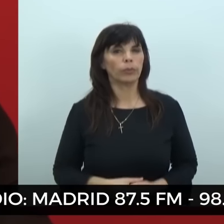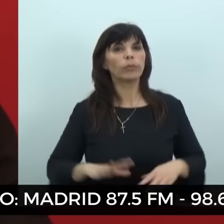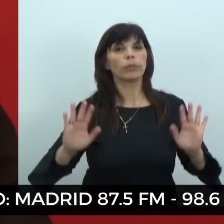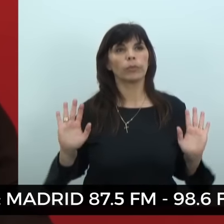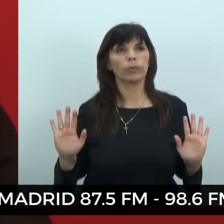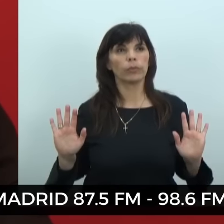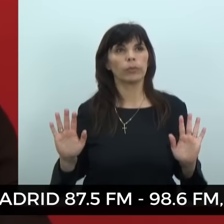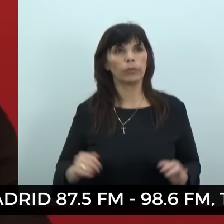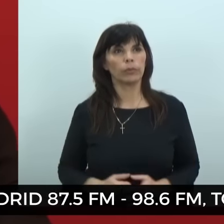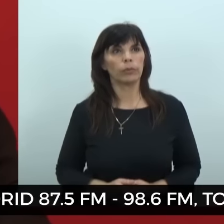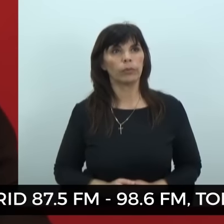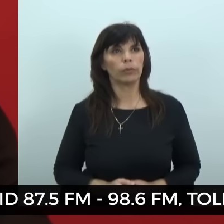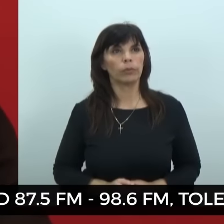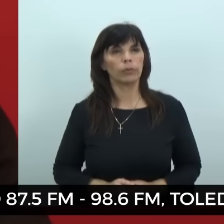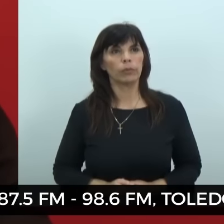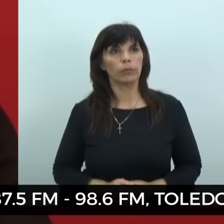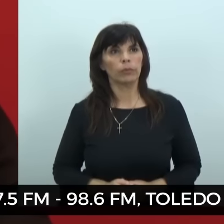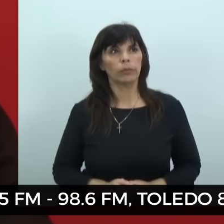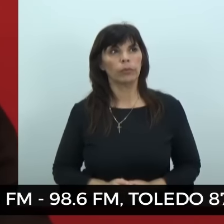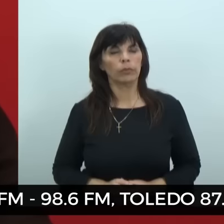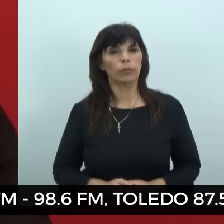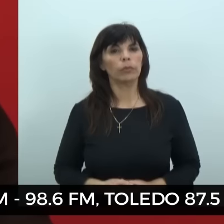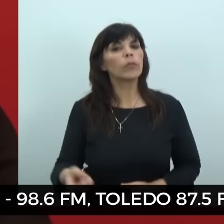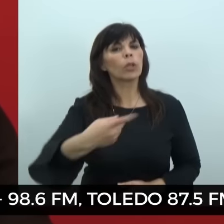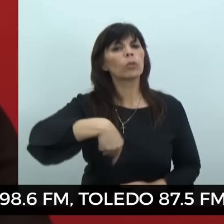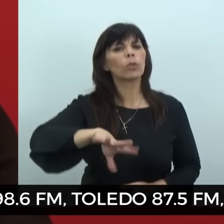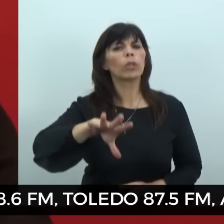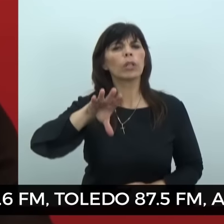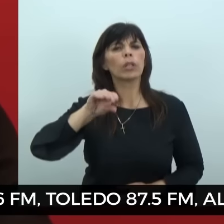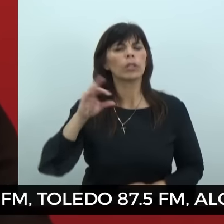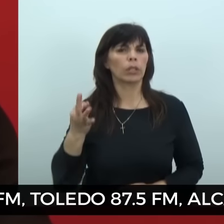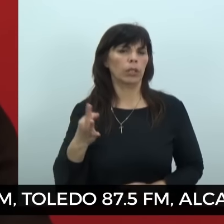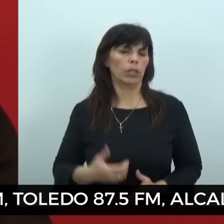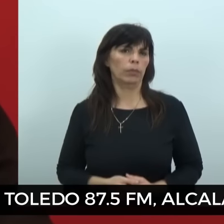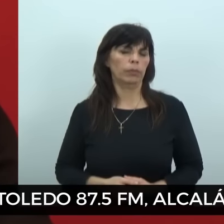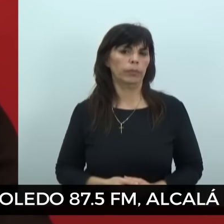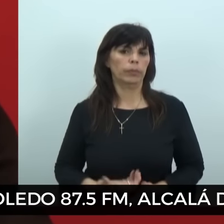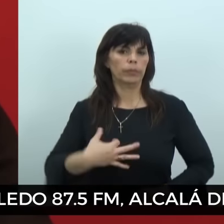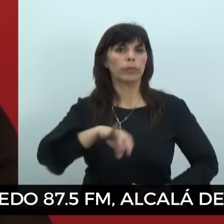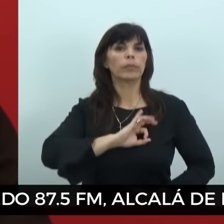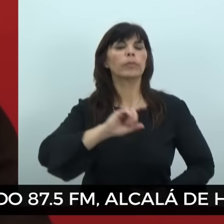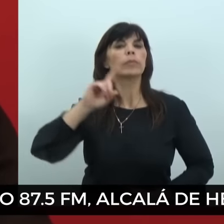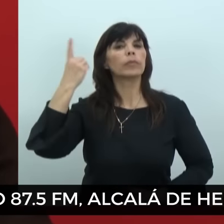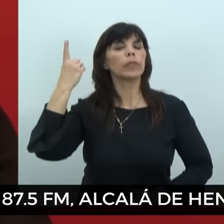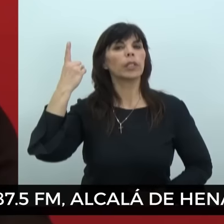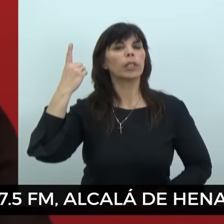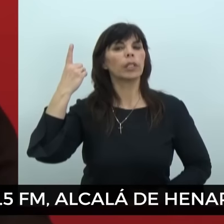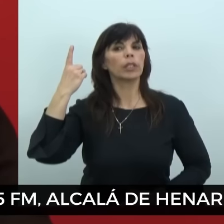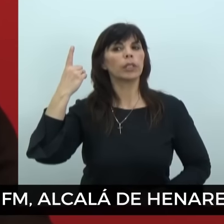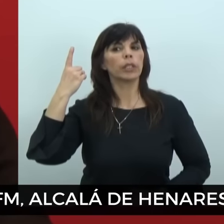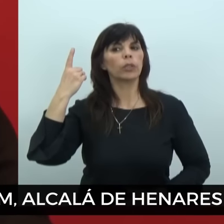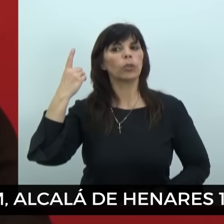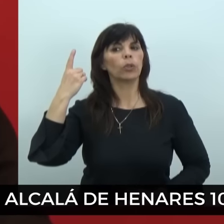Pero también tenemos que comprender que el Señor primero siempre te habla a